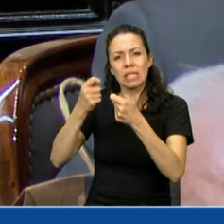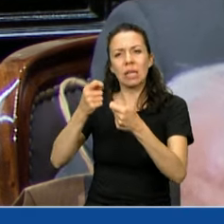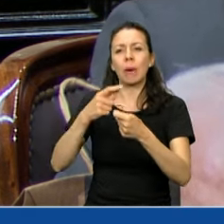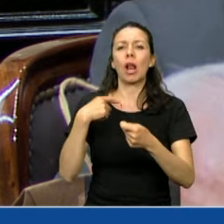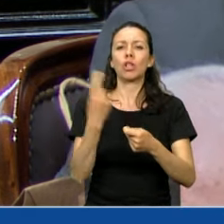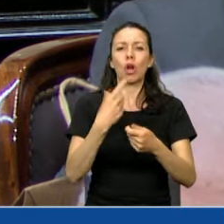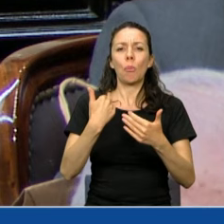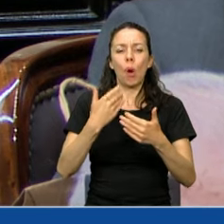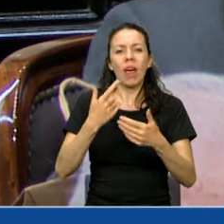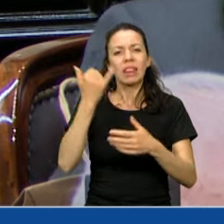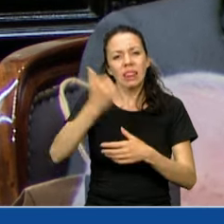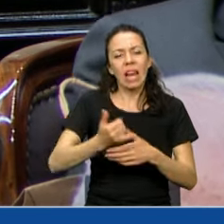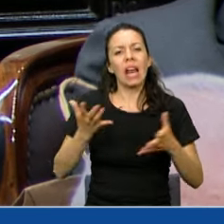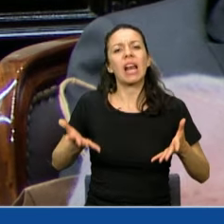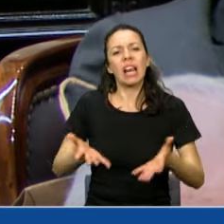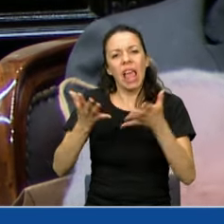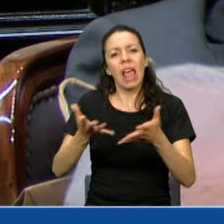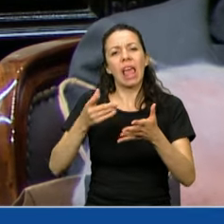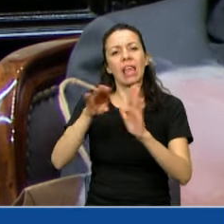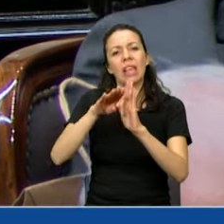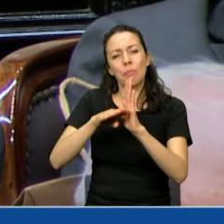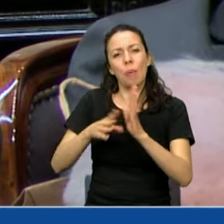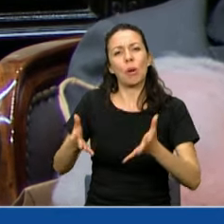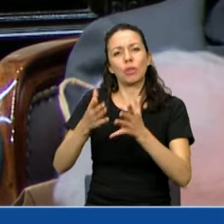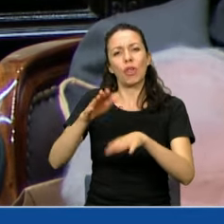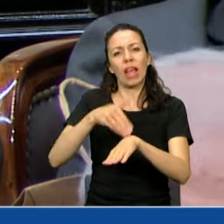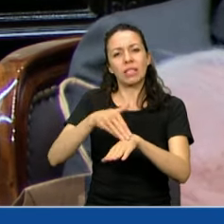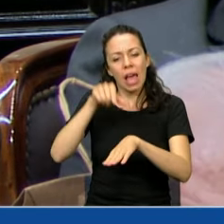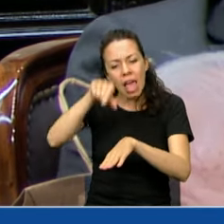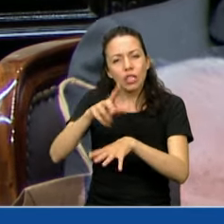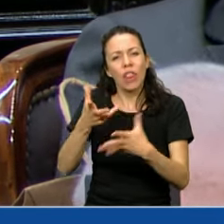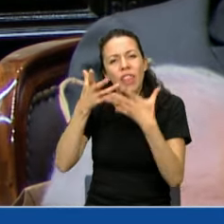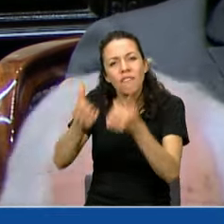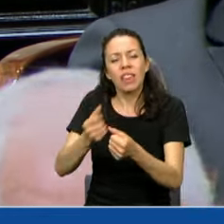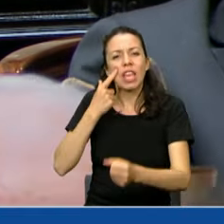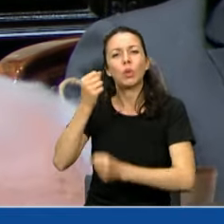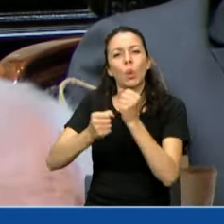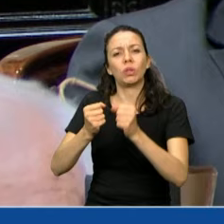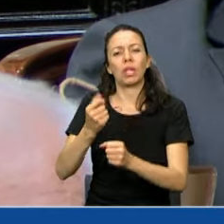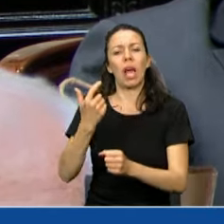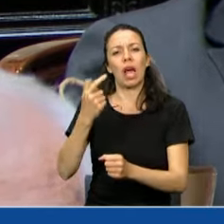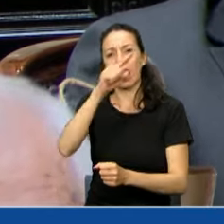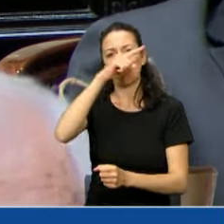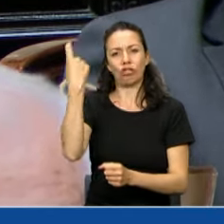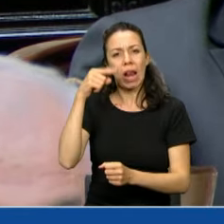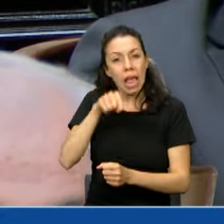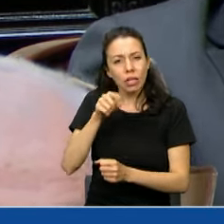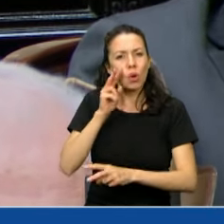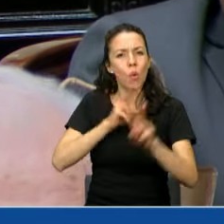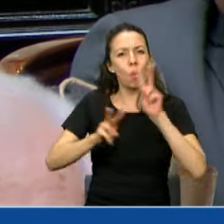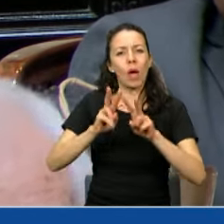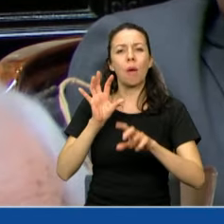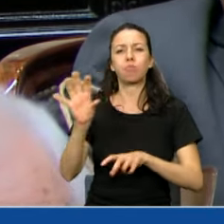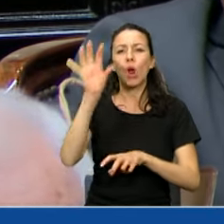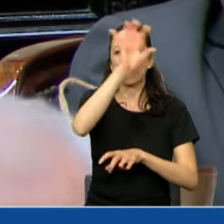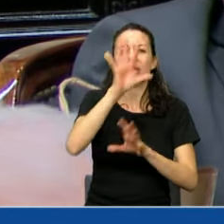promoción a la industria al calzado eso es industria nacional eso es Buscar el federalismo en serio